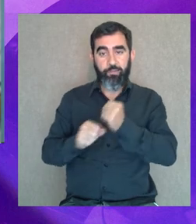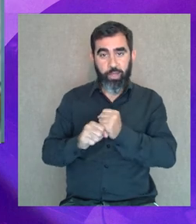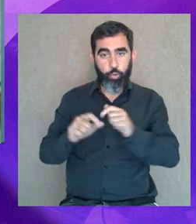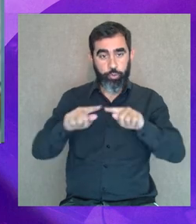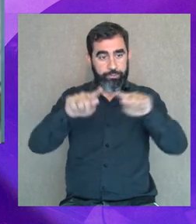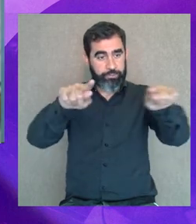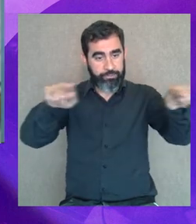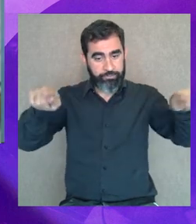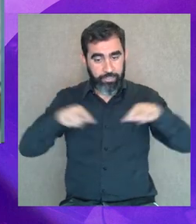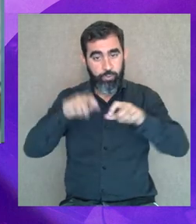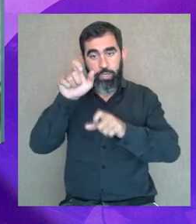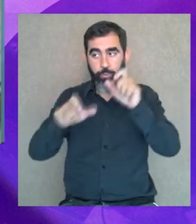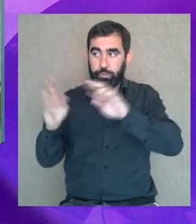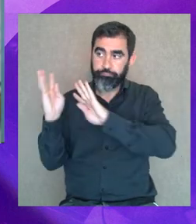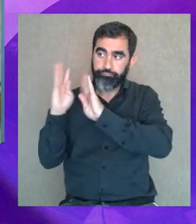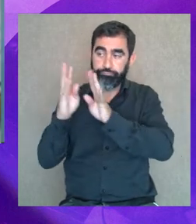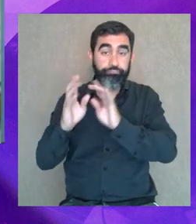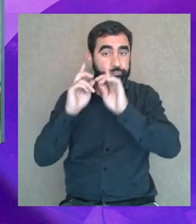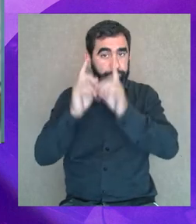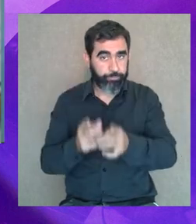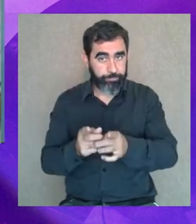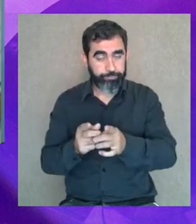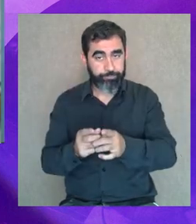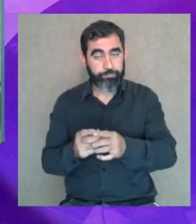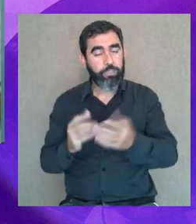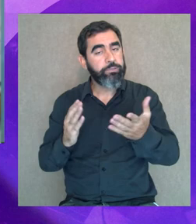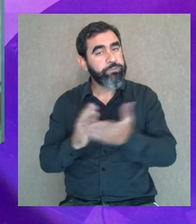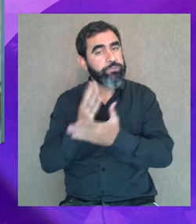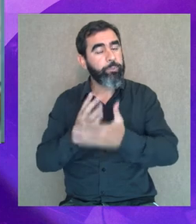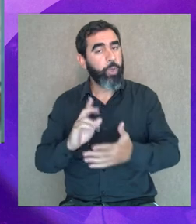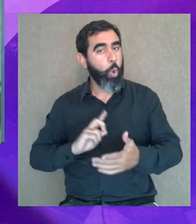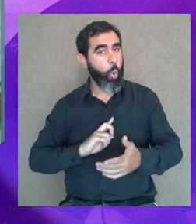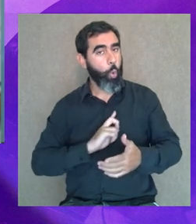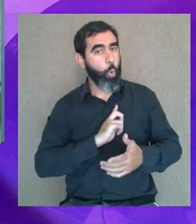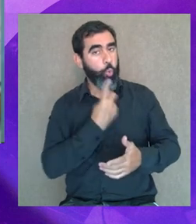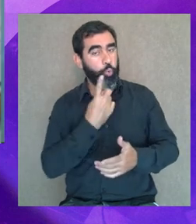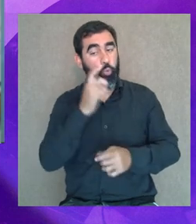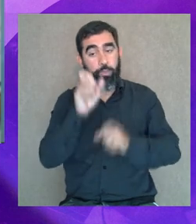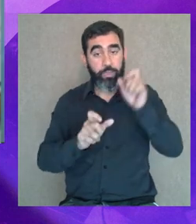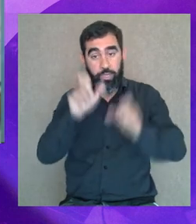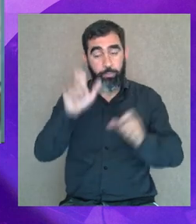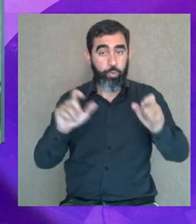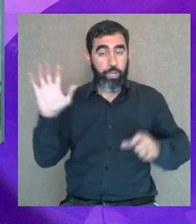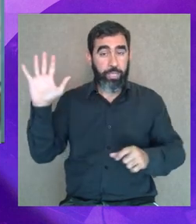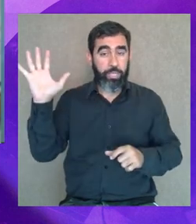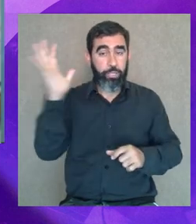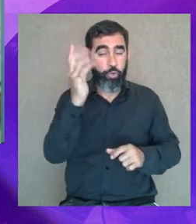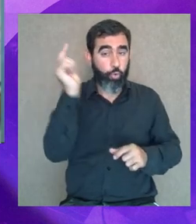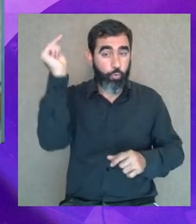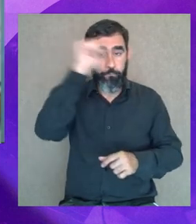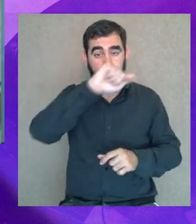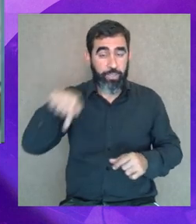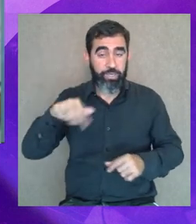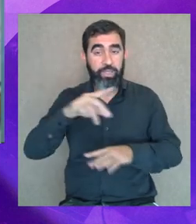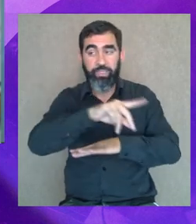escenario y la gente que viene siempre nos da mucho orgullo que viene mucha gente del exterior porque